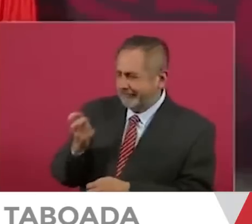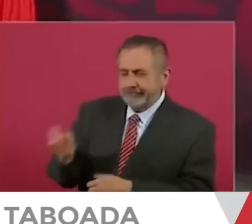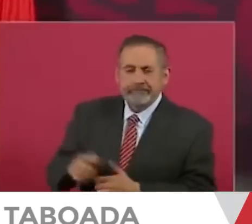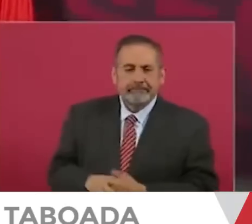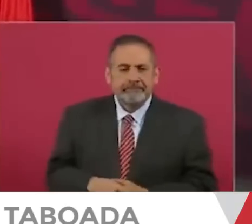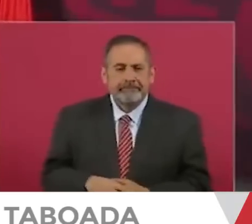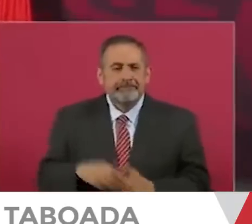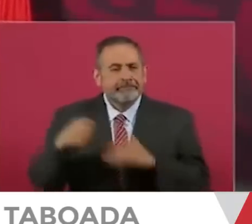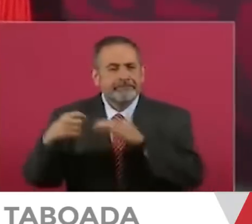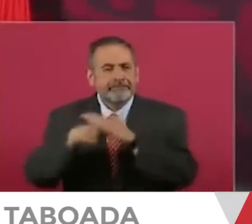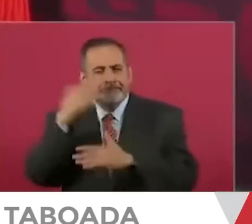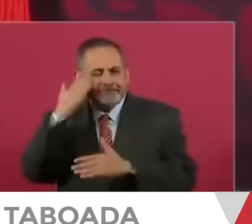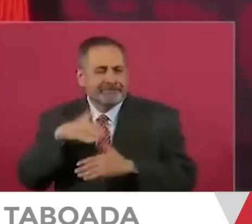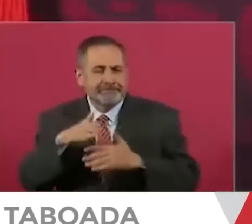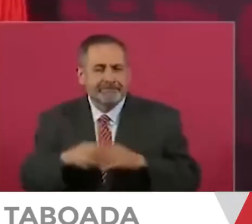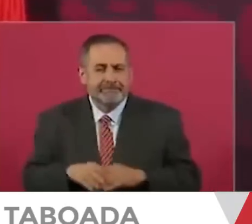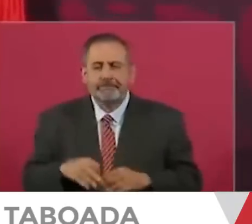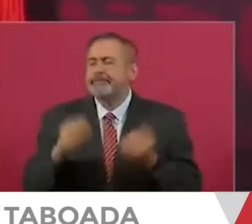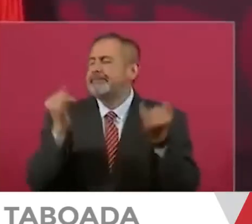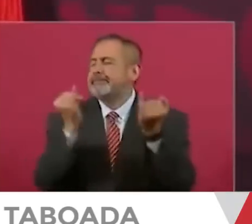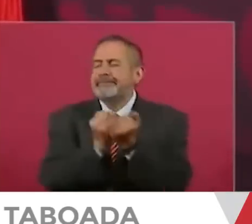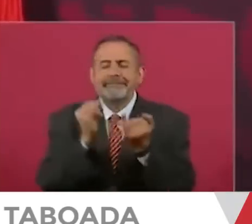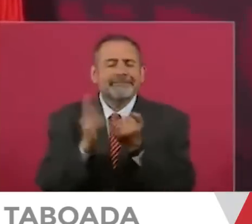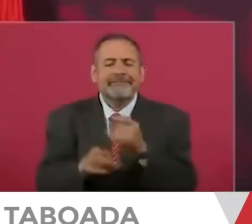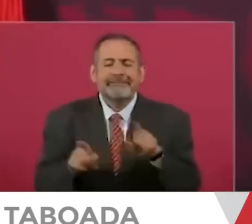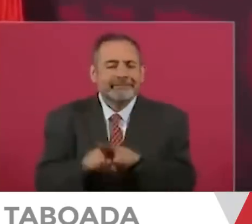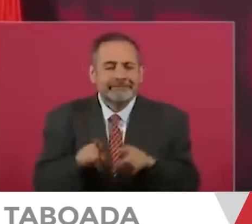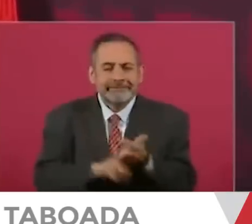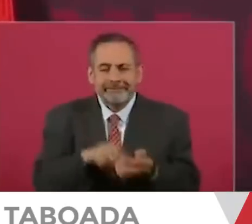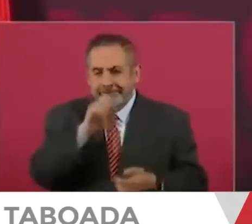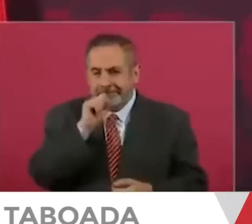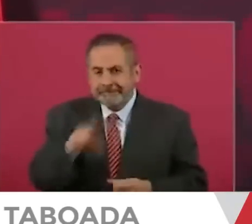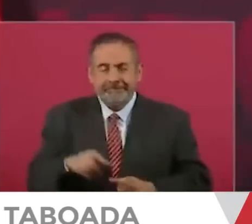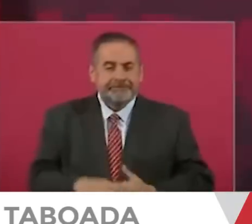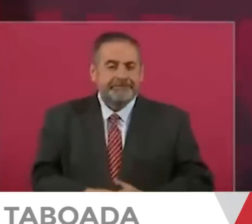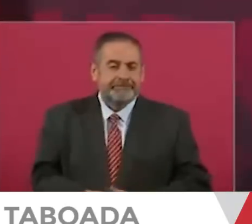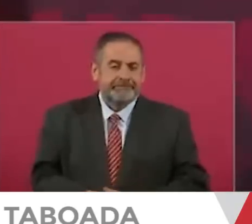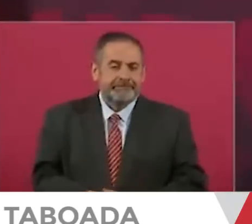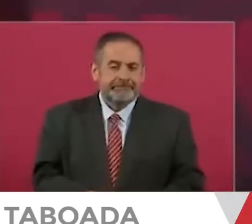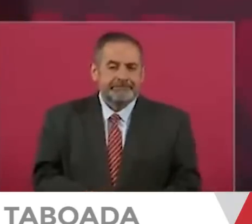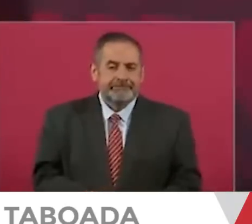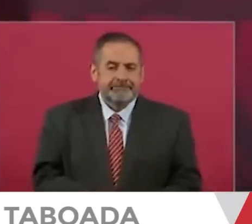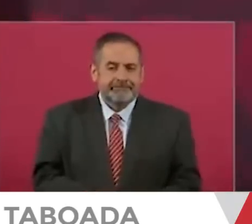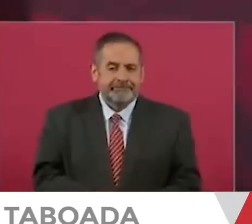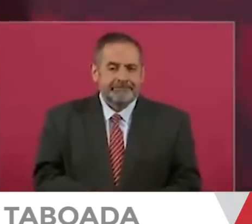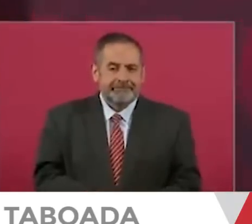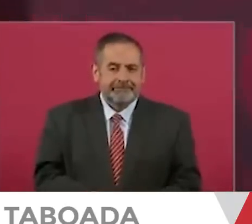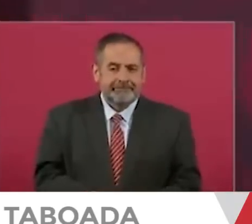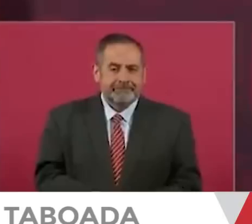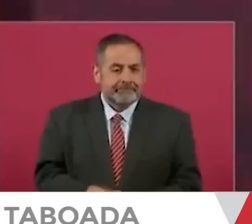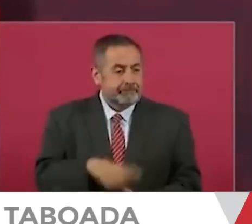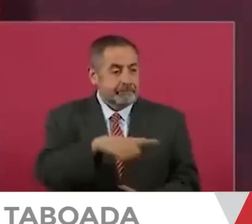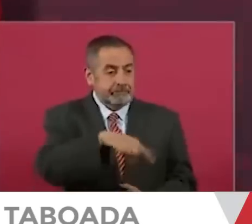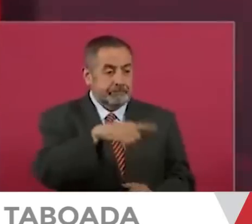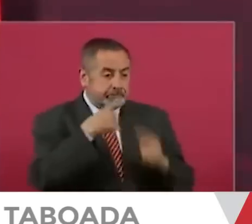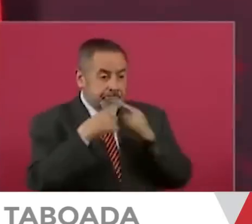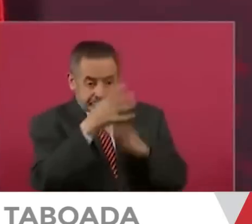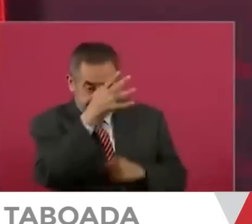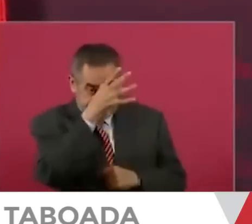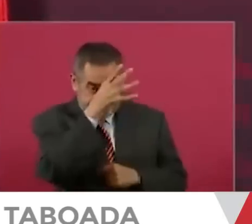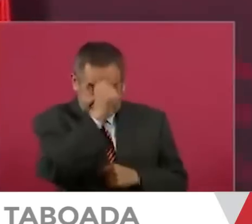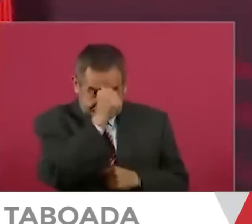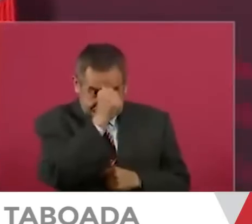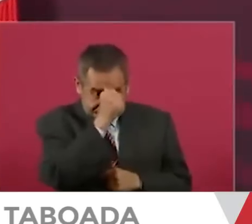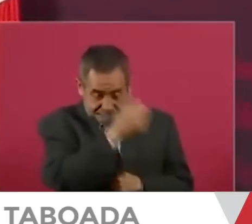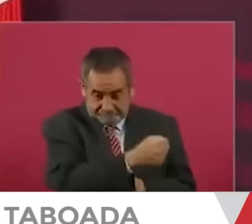Cuándo le informaron es igual porque al momento que este llegan al acuerdo